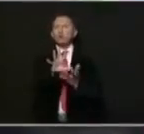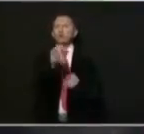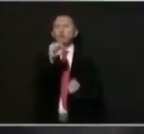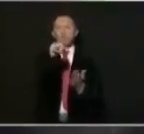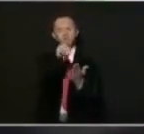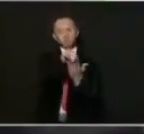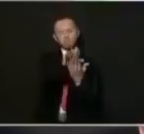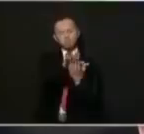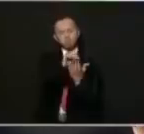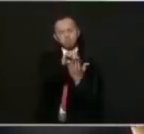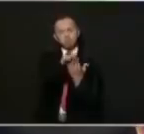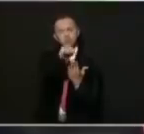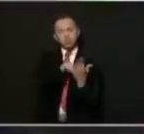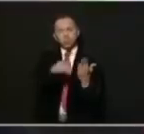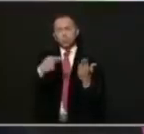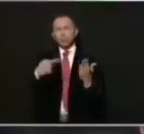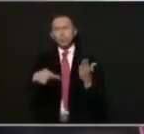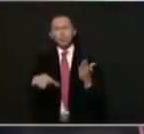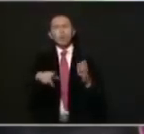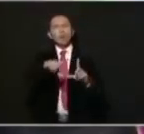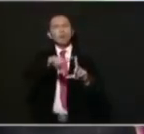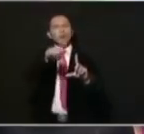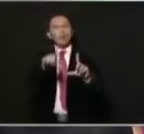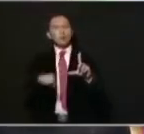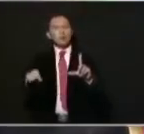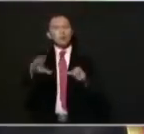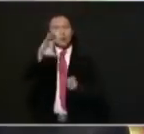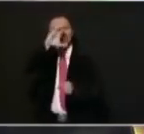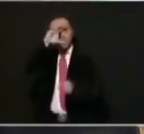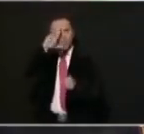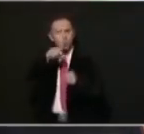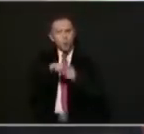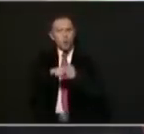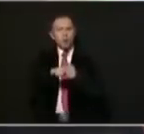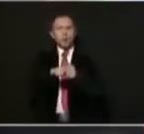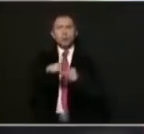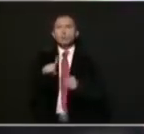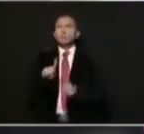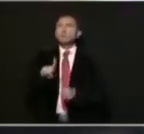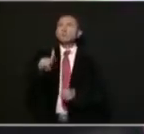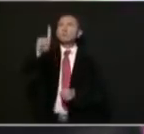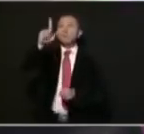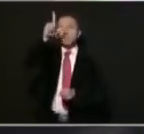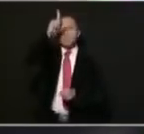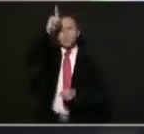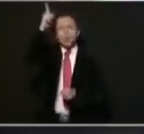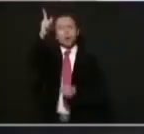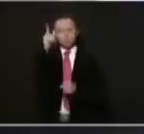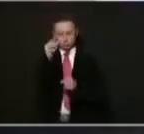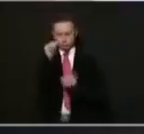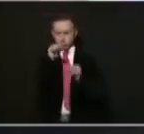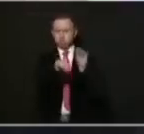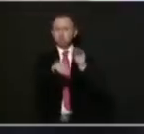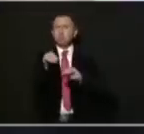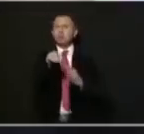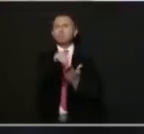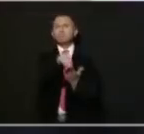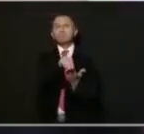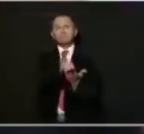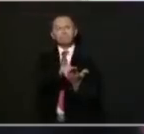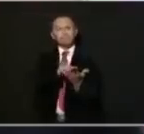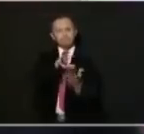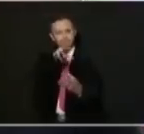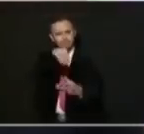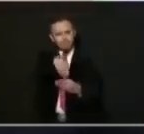nacionales, culturales y espirituales. Asimismo, vamos